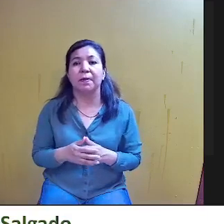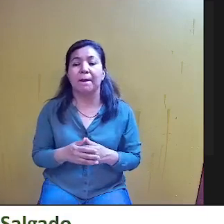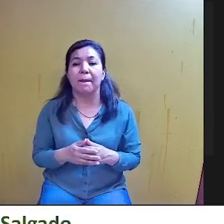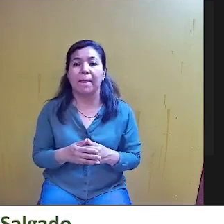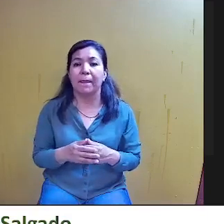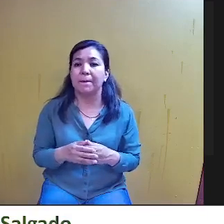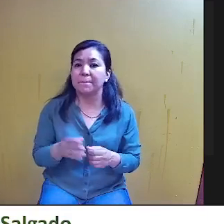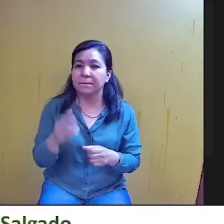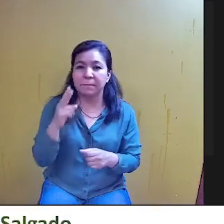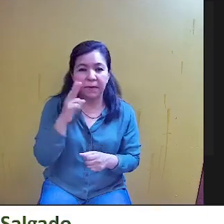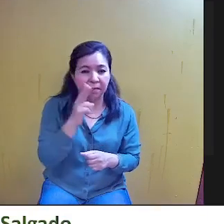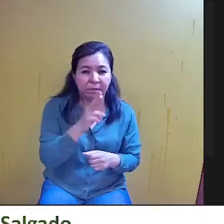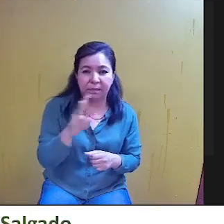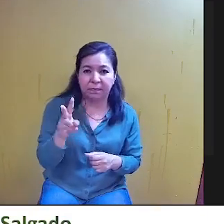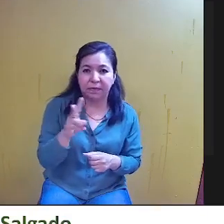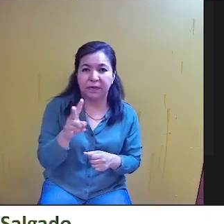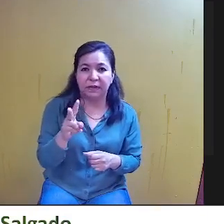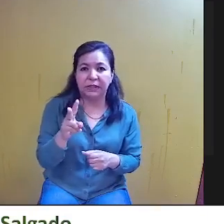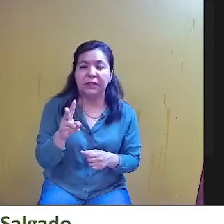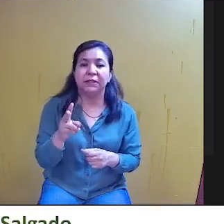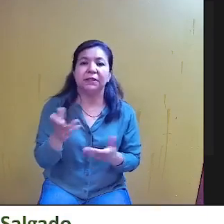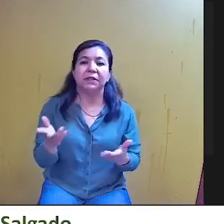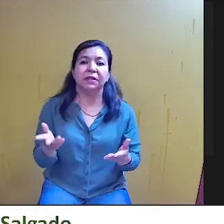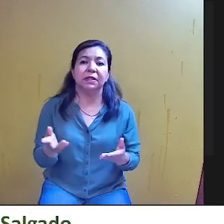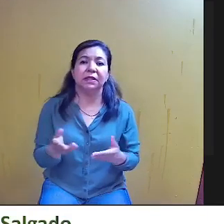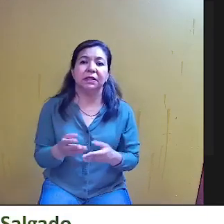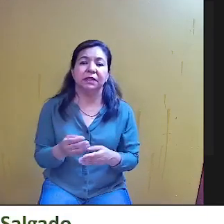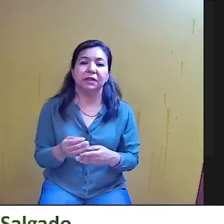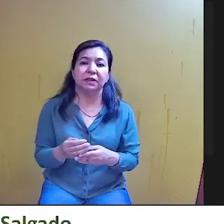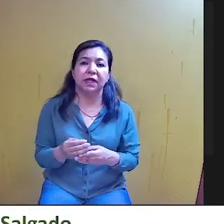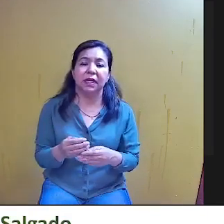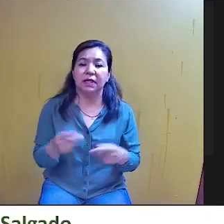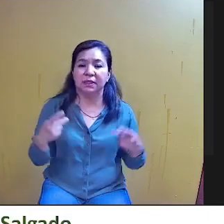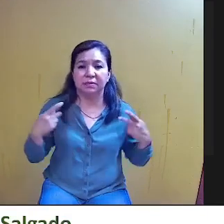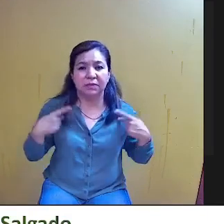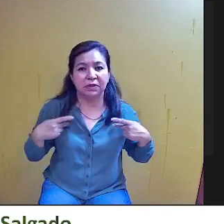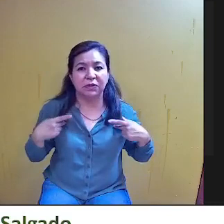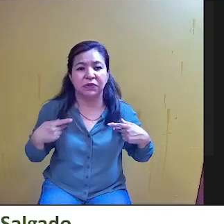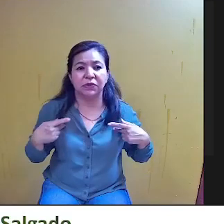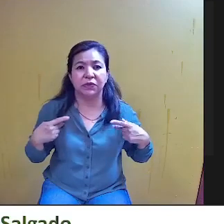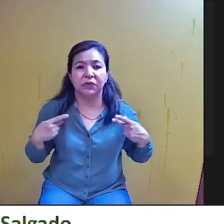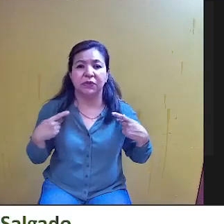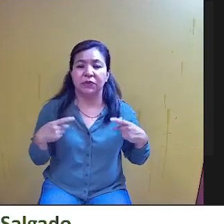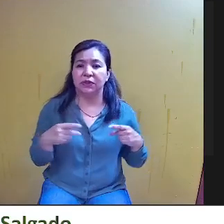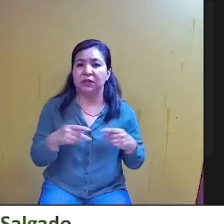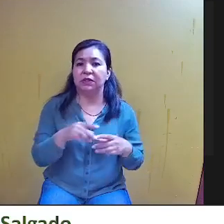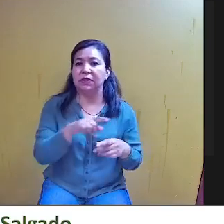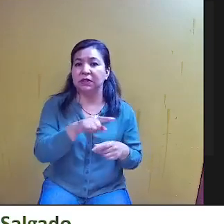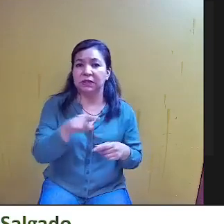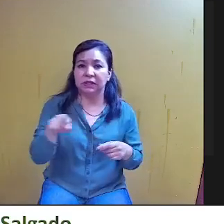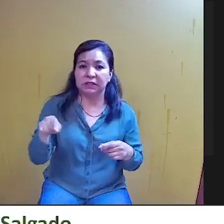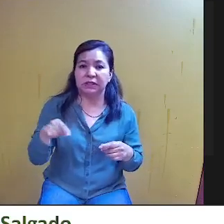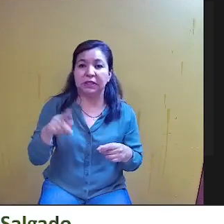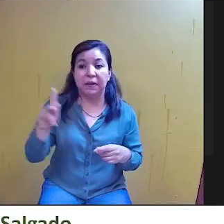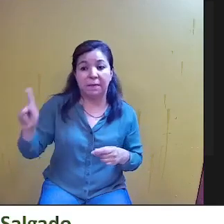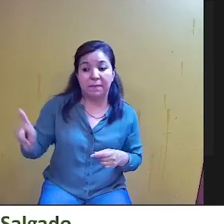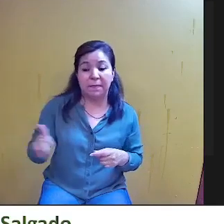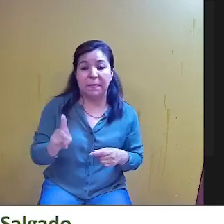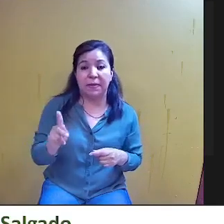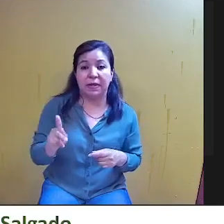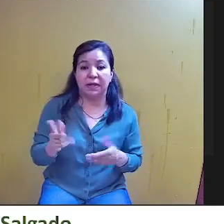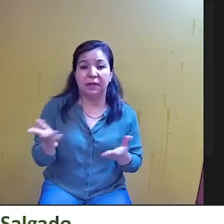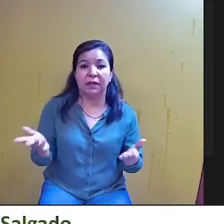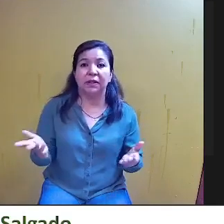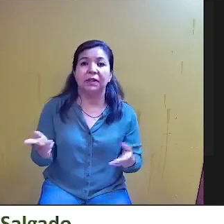variables relacionadas con la trascendencia a la ciudadanía, la cual recoge como elementos trascendental